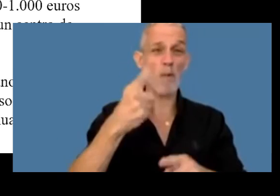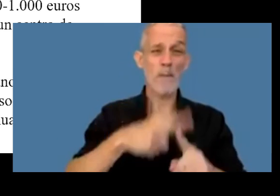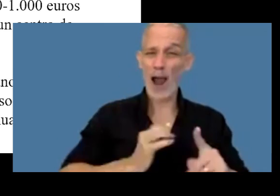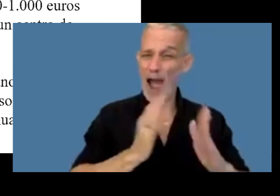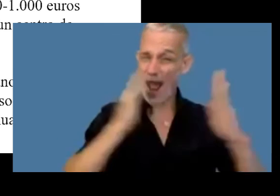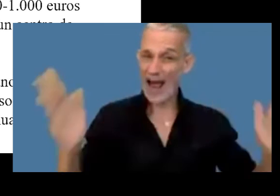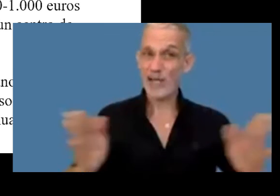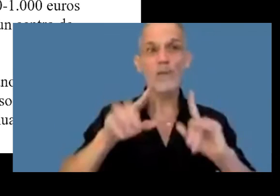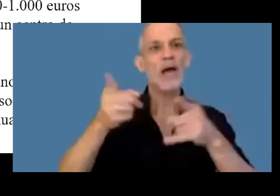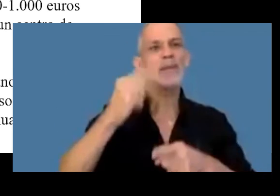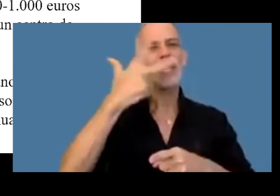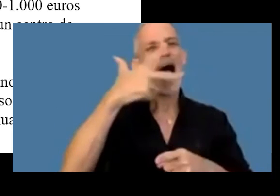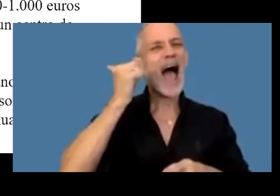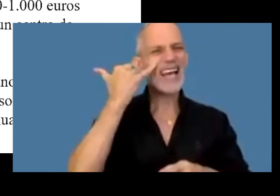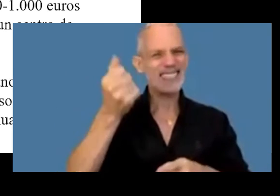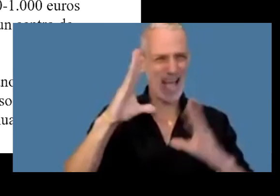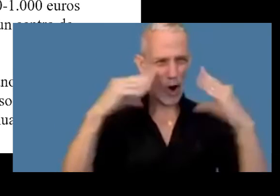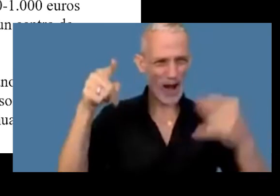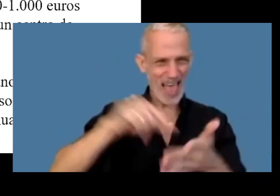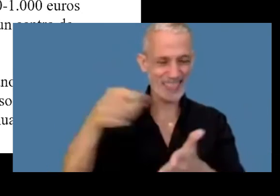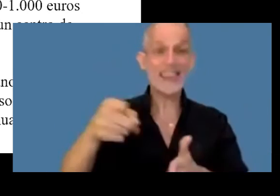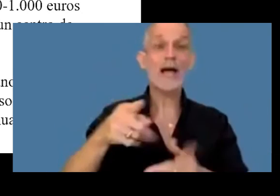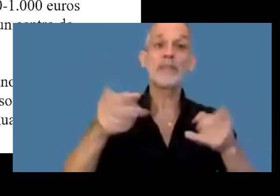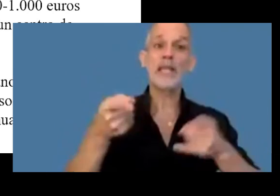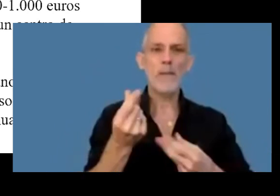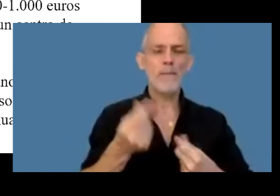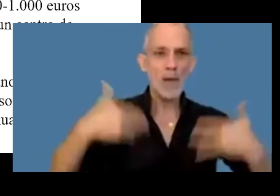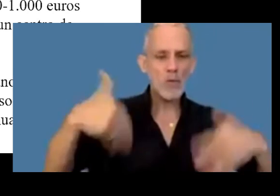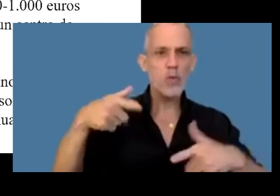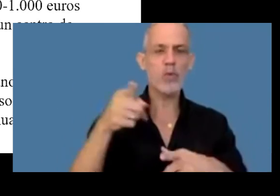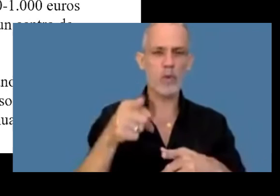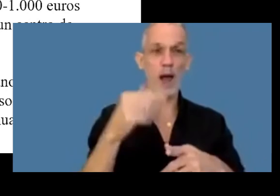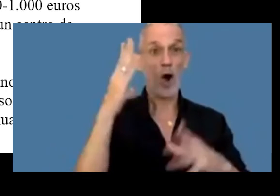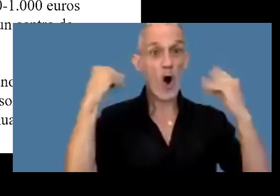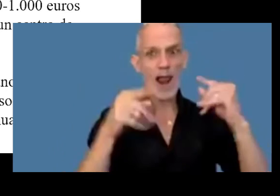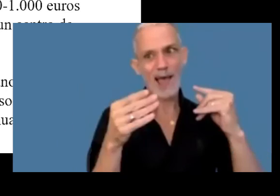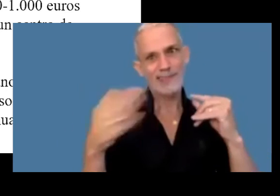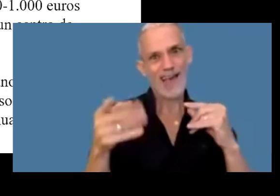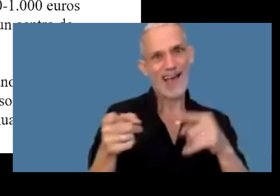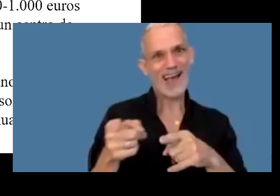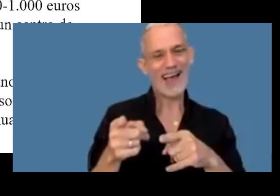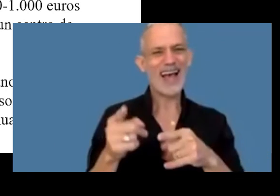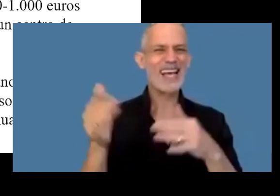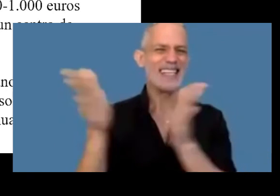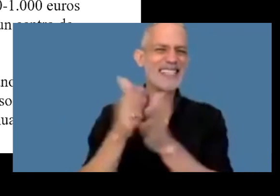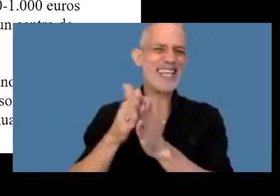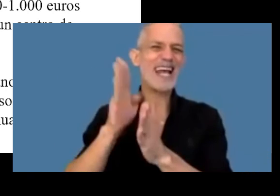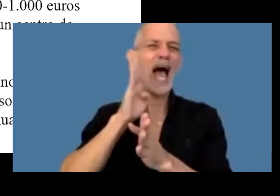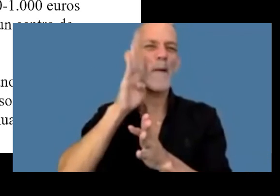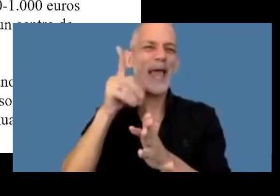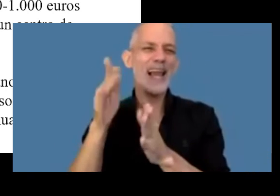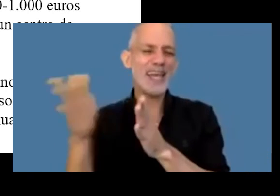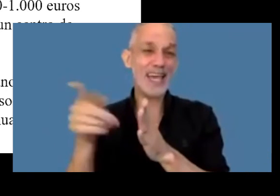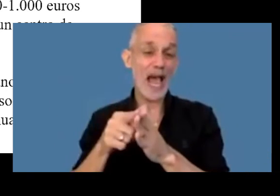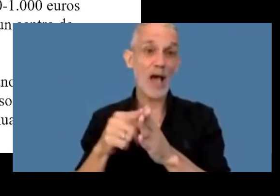los precios son elevados. En el suroeste del país, cerca de la frontera de Bélgica, tener un